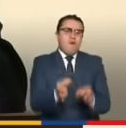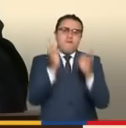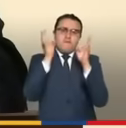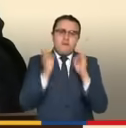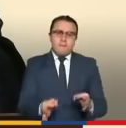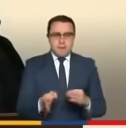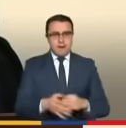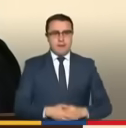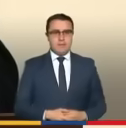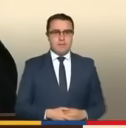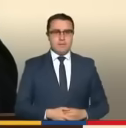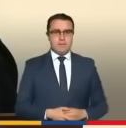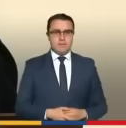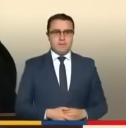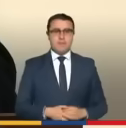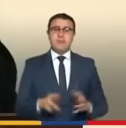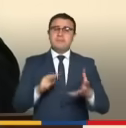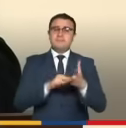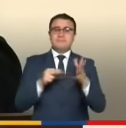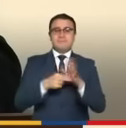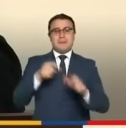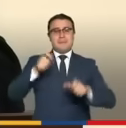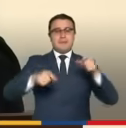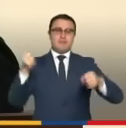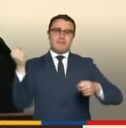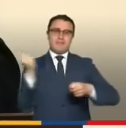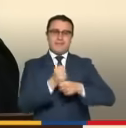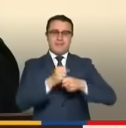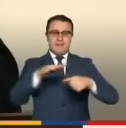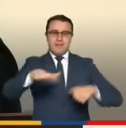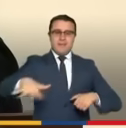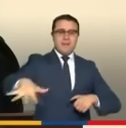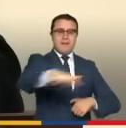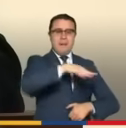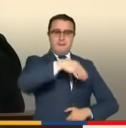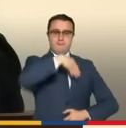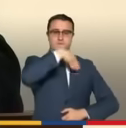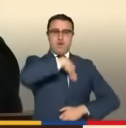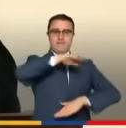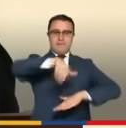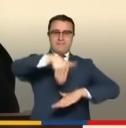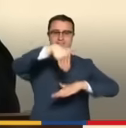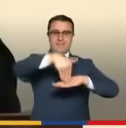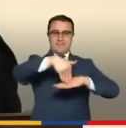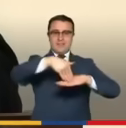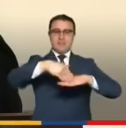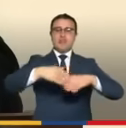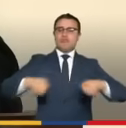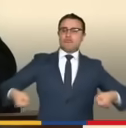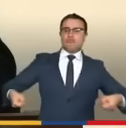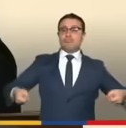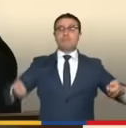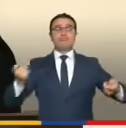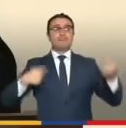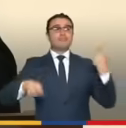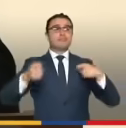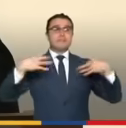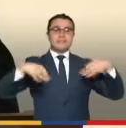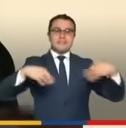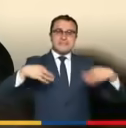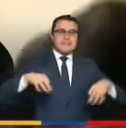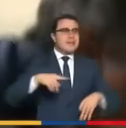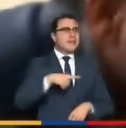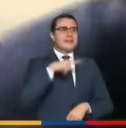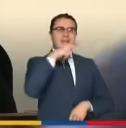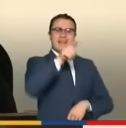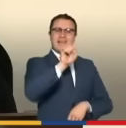trabajadores que deambulan por la Plaza de Bolívar y por San Victorino, esas señoras que están en el centro de Bogotá y en